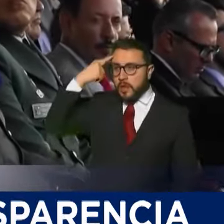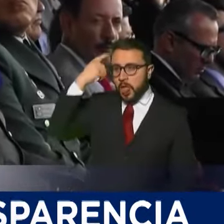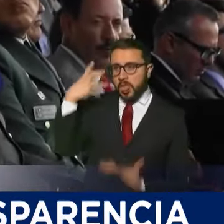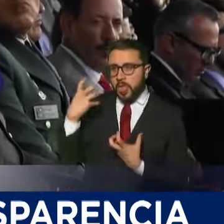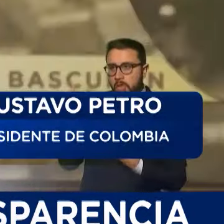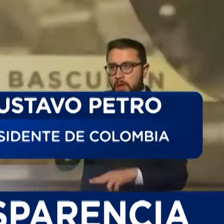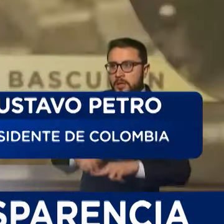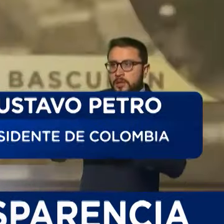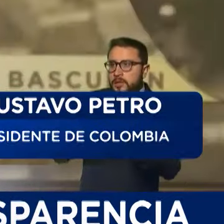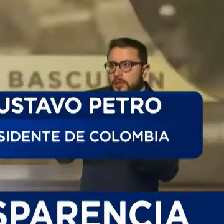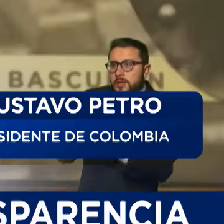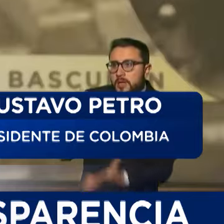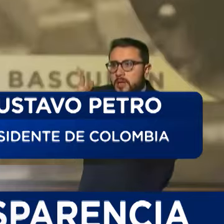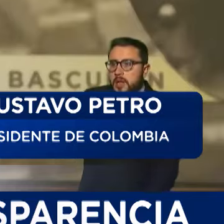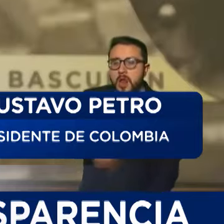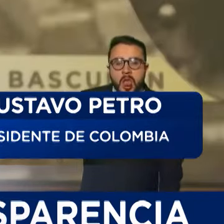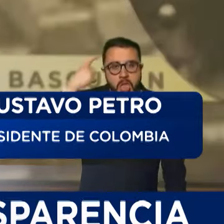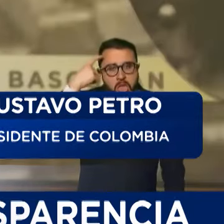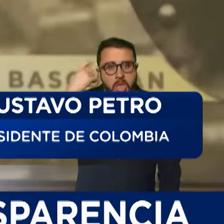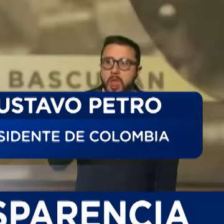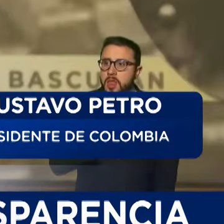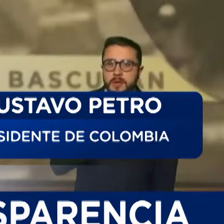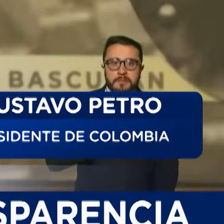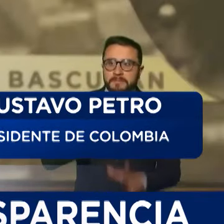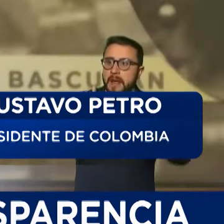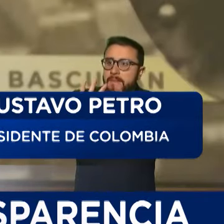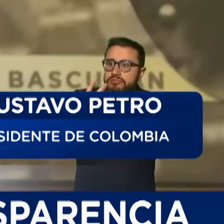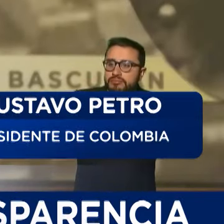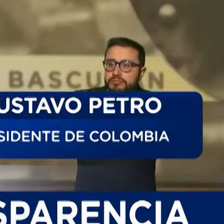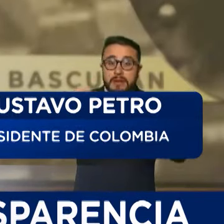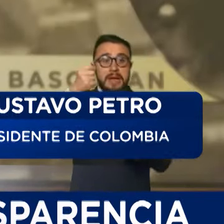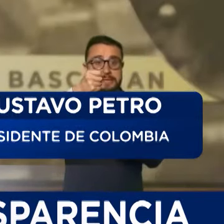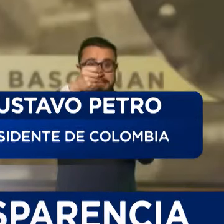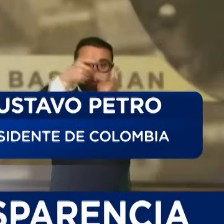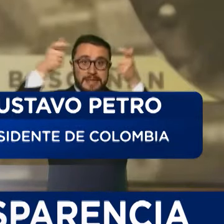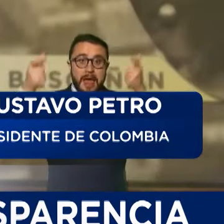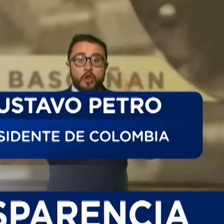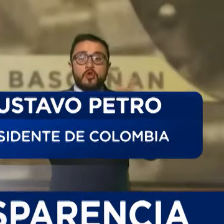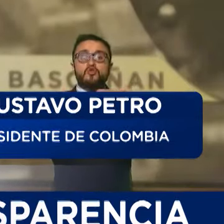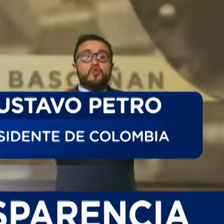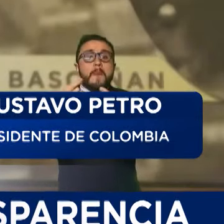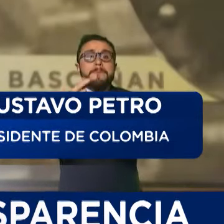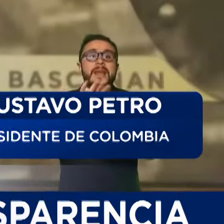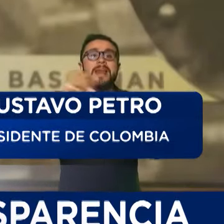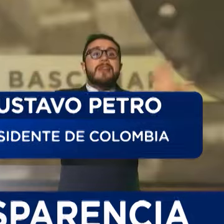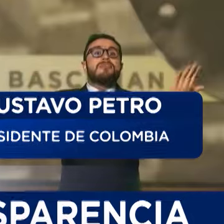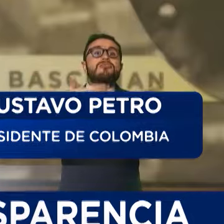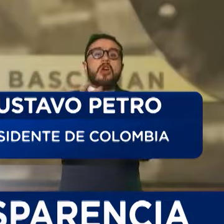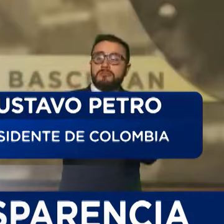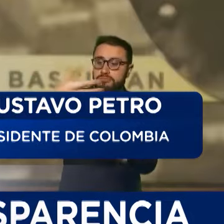han creído que han tenido la oportunidad para robarse el dinero de todos, el dinero del